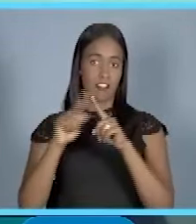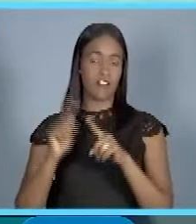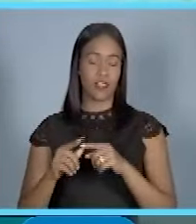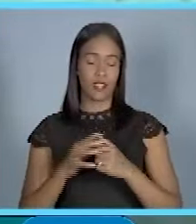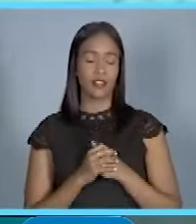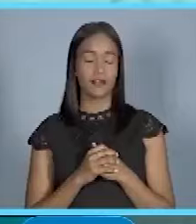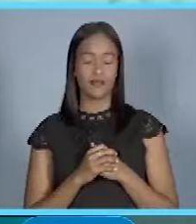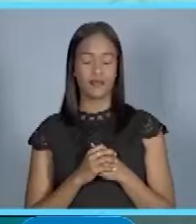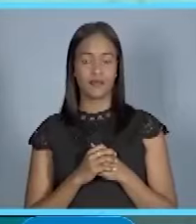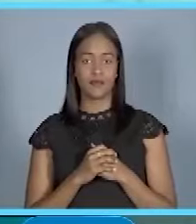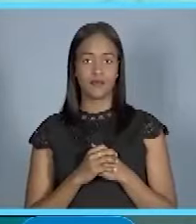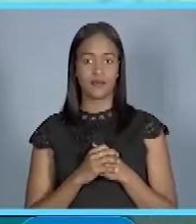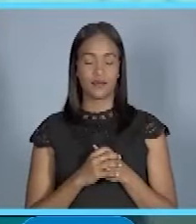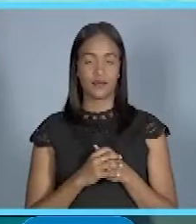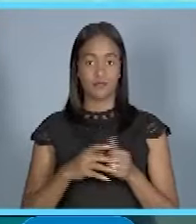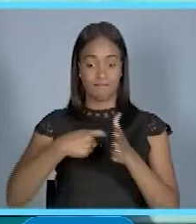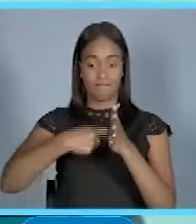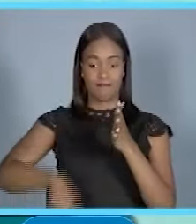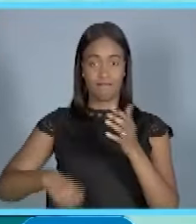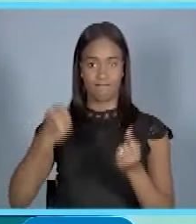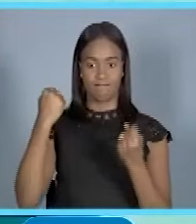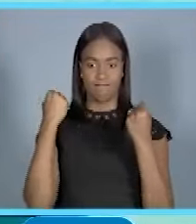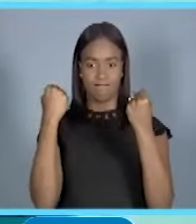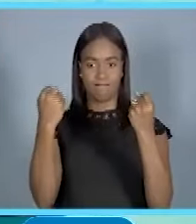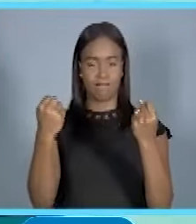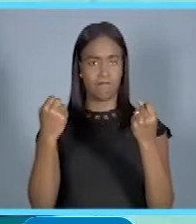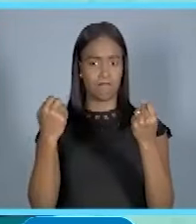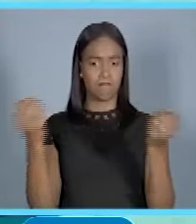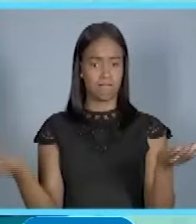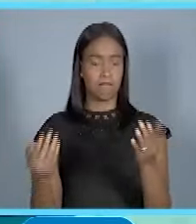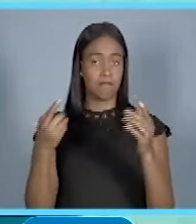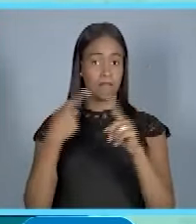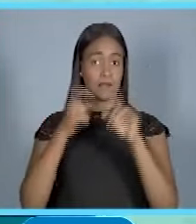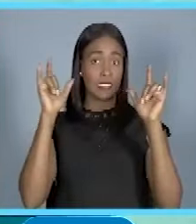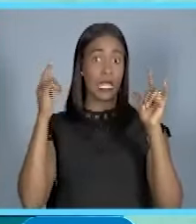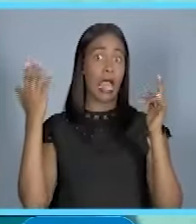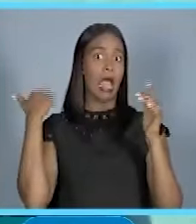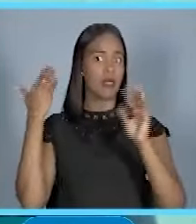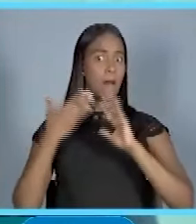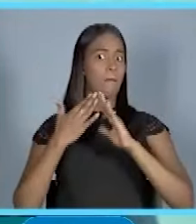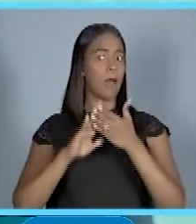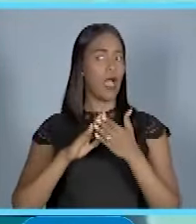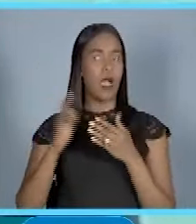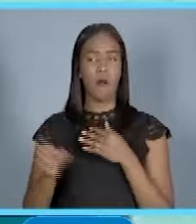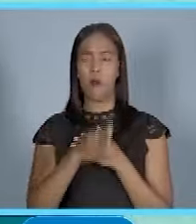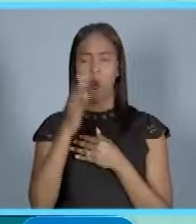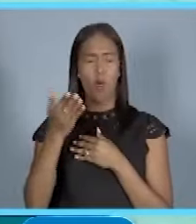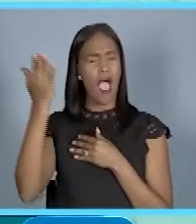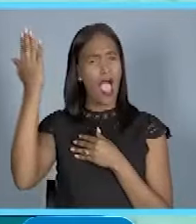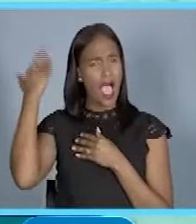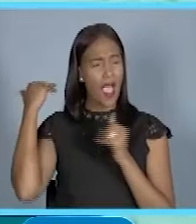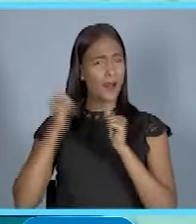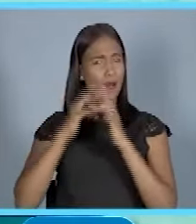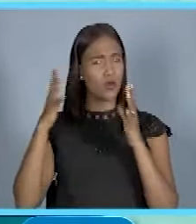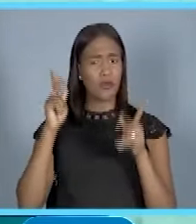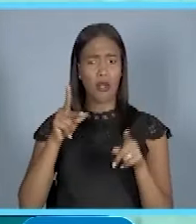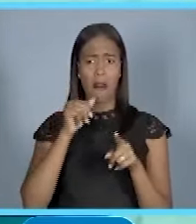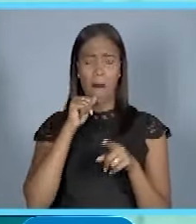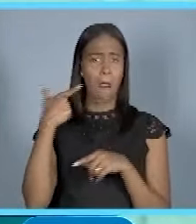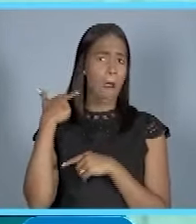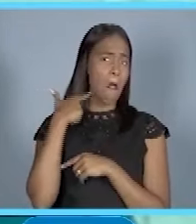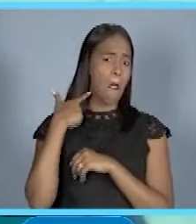Que el sector taxi de aquí de Santiago estaba tranquilo. Hacía tiempo que no había un atraco,